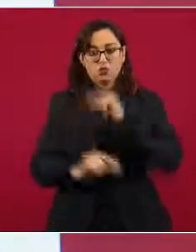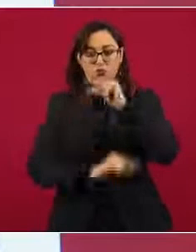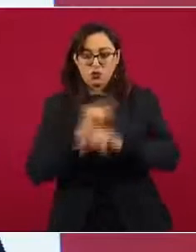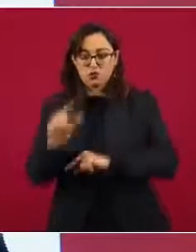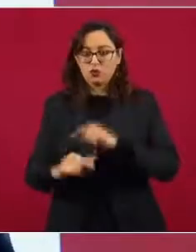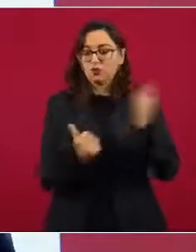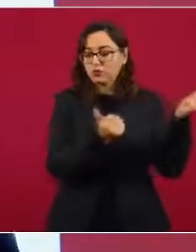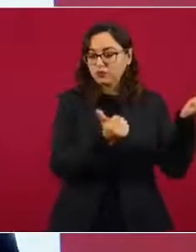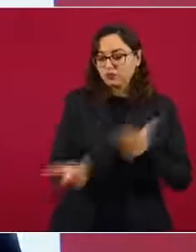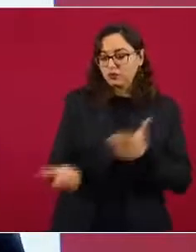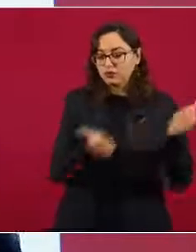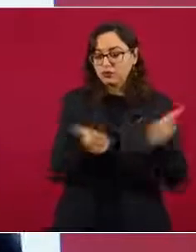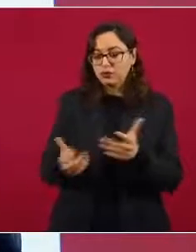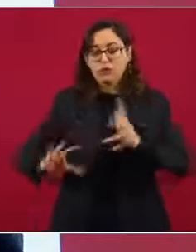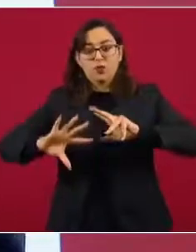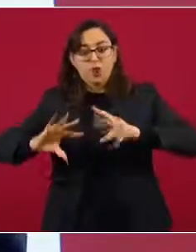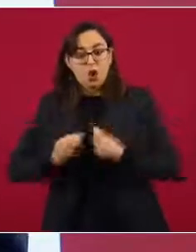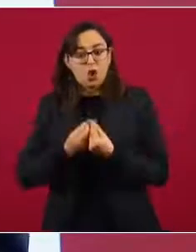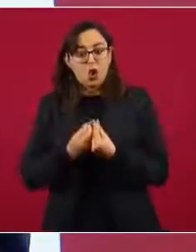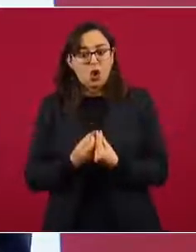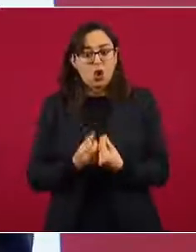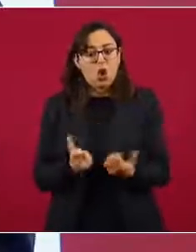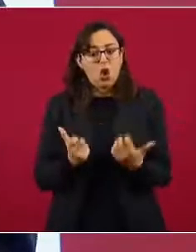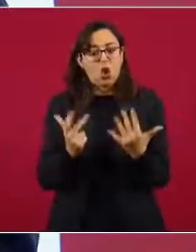de esta vacuna.